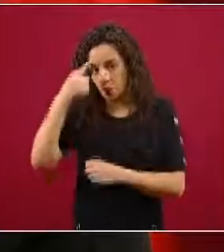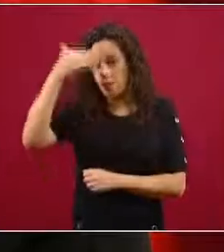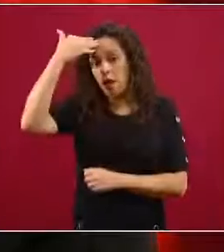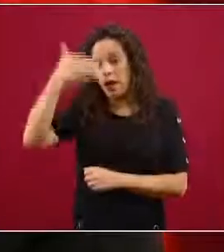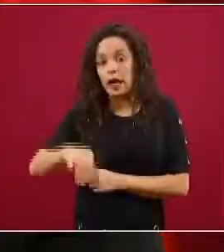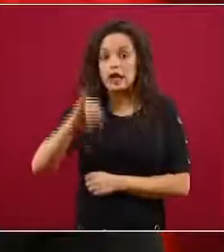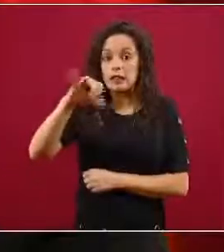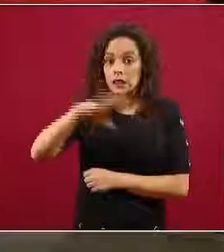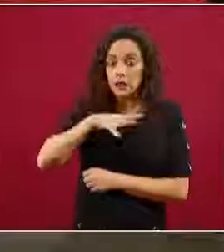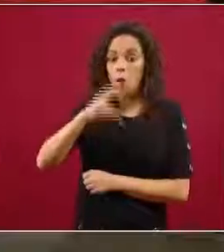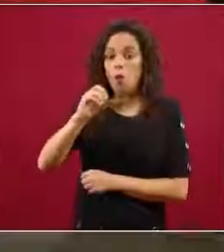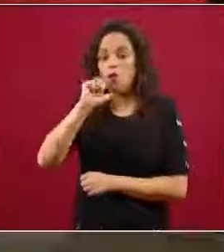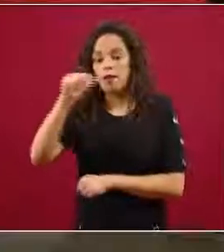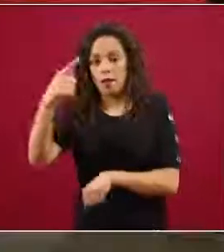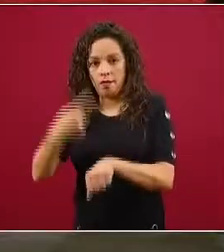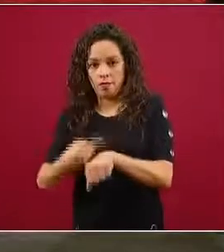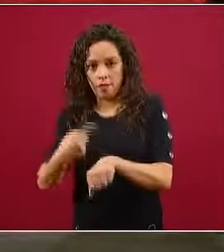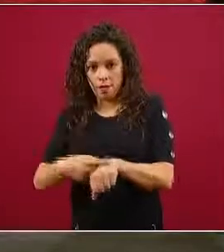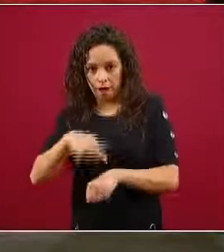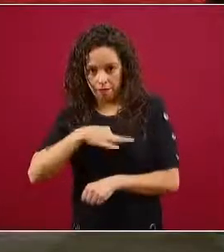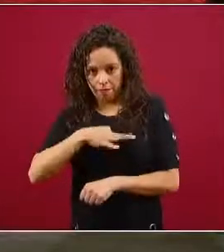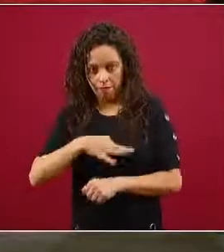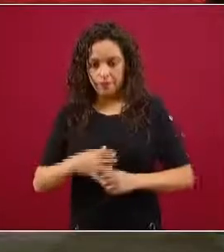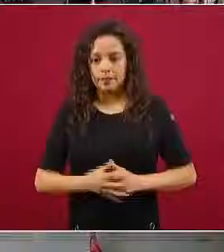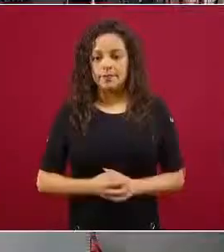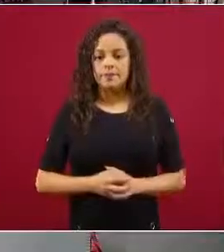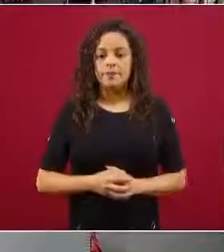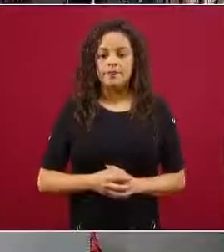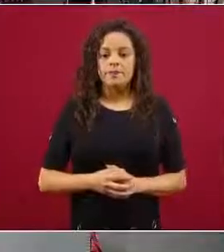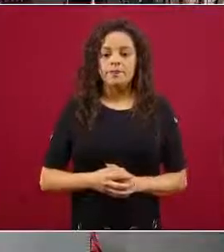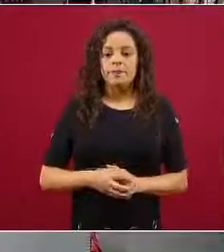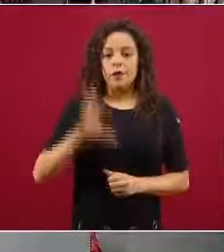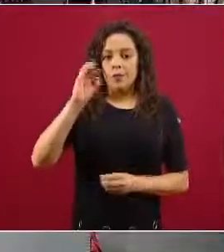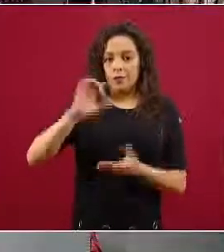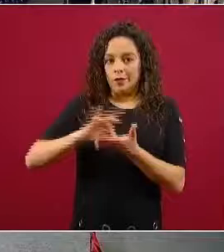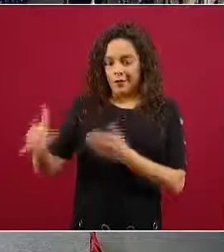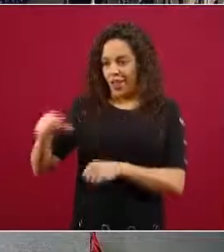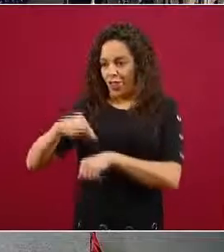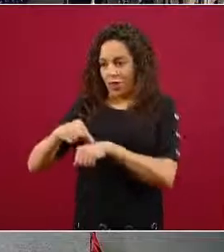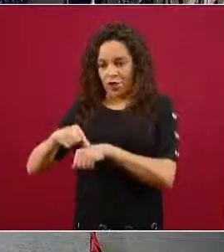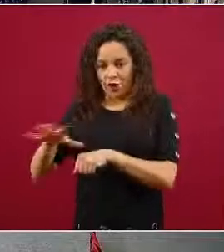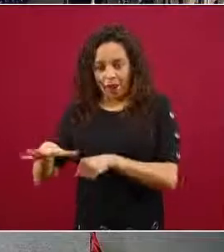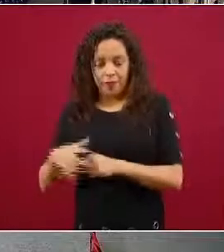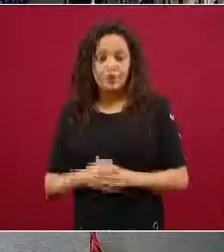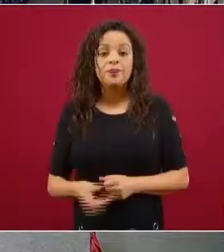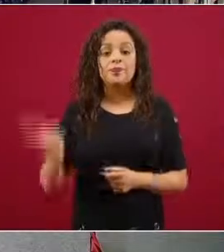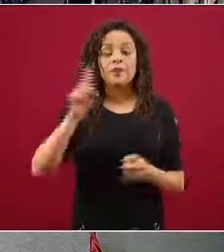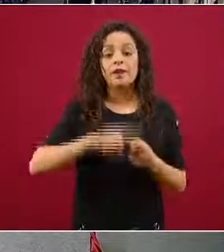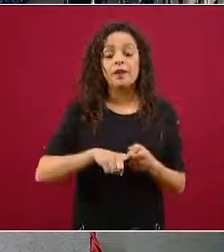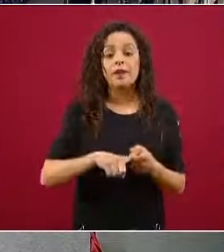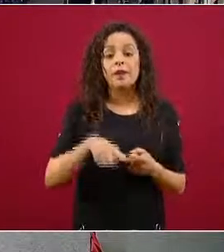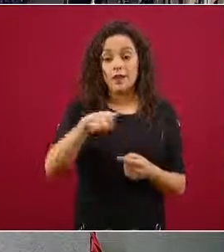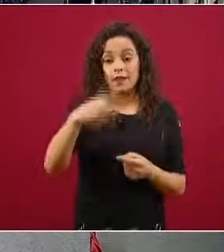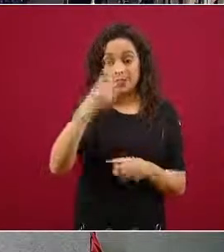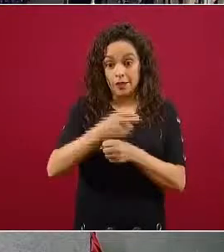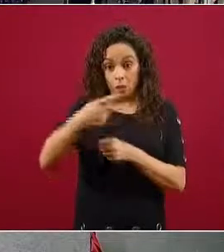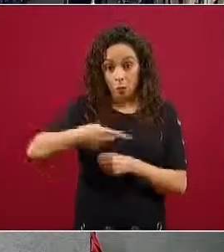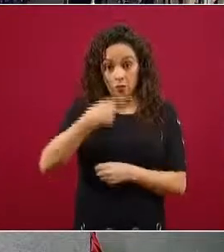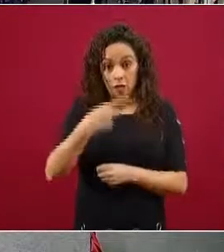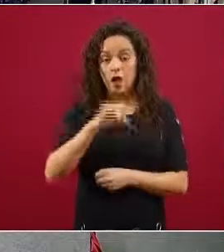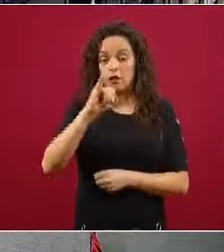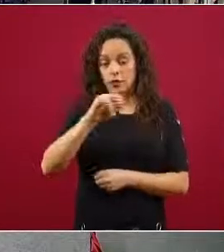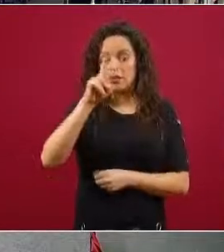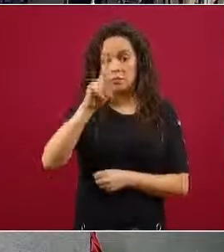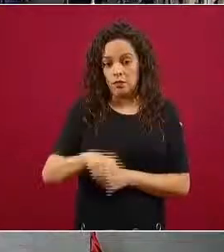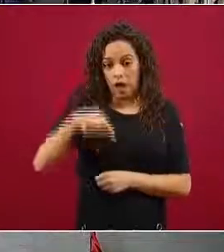la infección. Gracias, doctora Berdichevsky. Sobre lo segundo, efectivamente en el mundo entero, pero también en México,